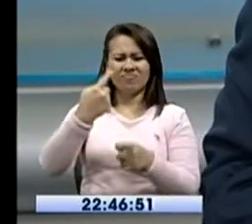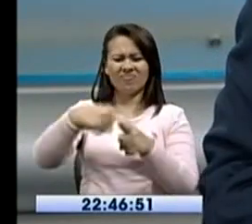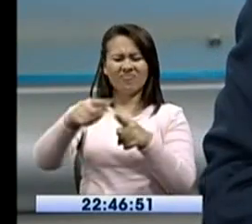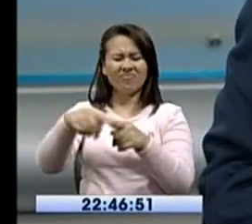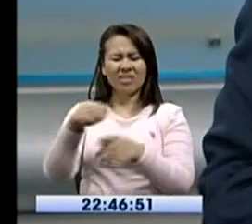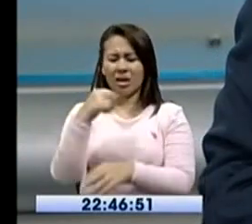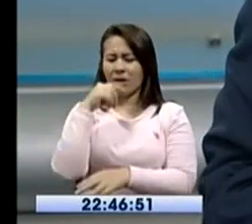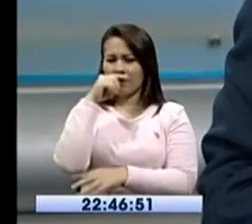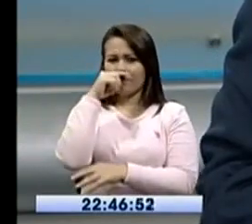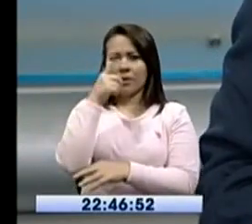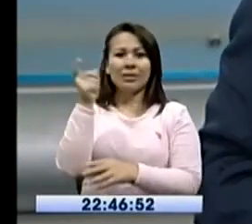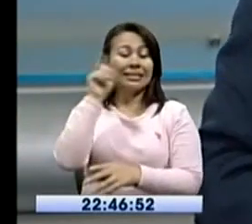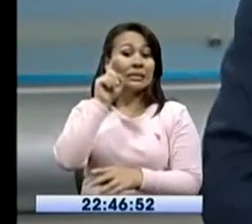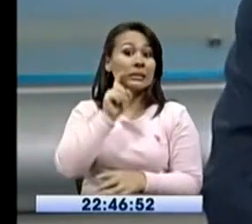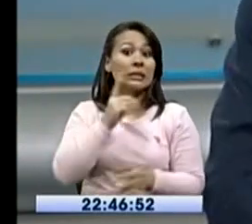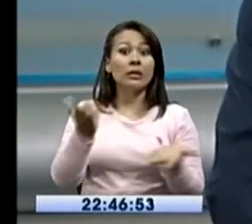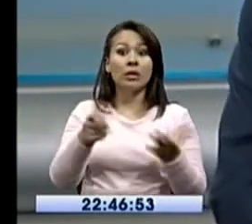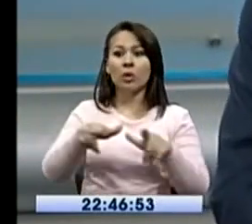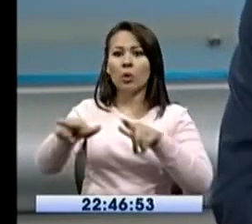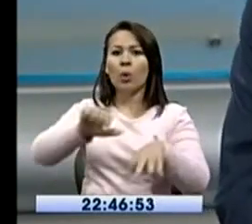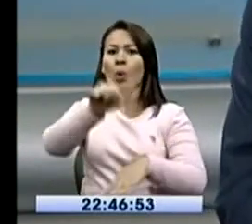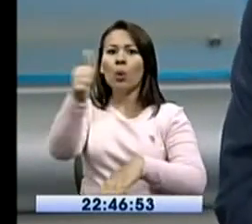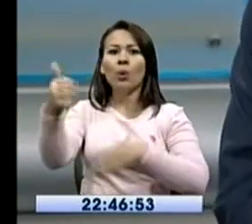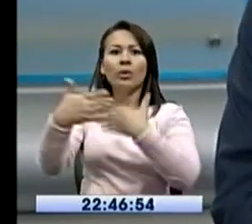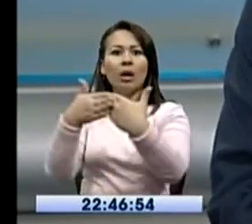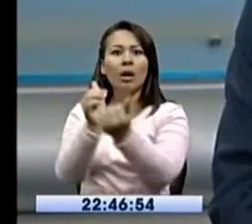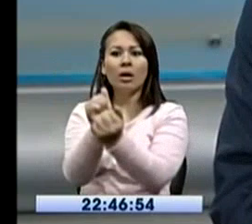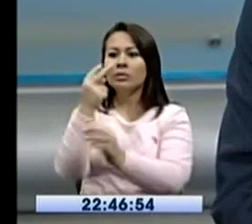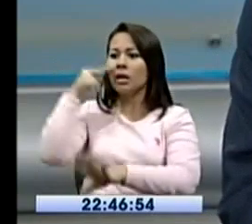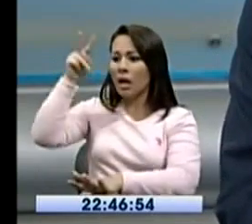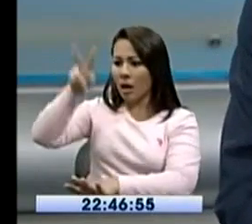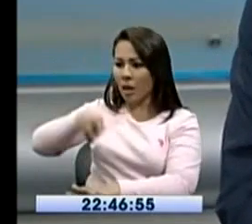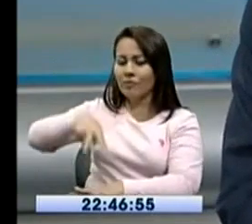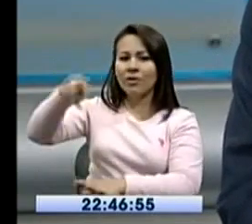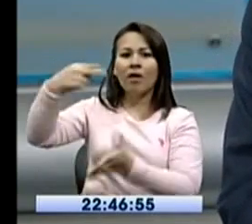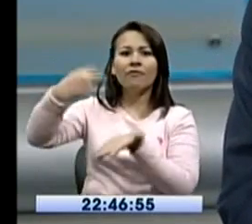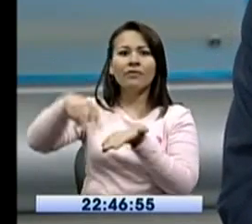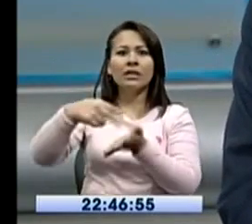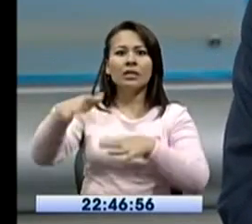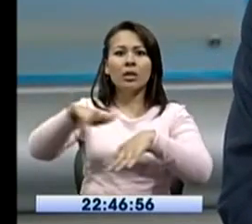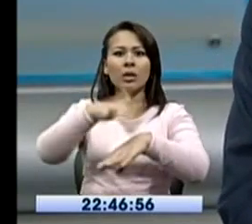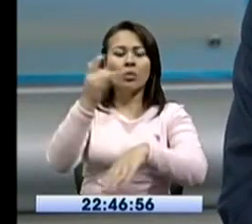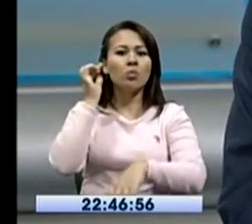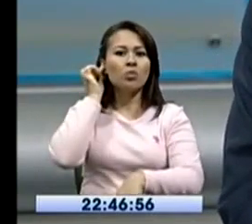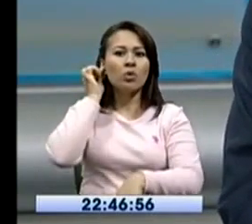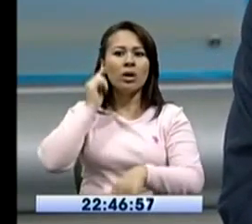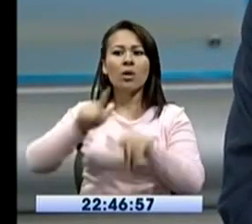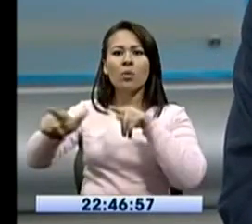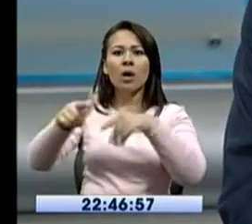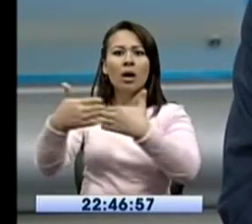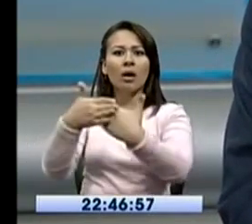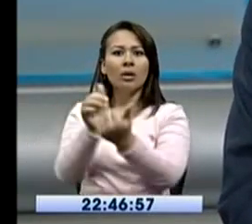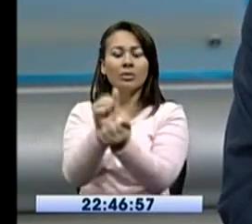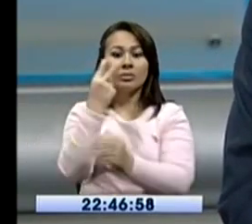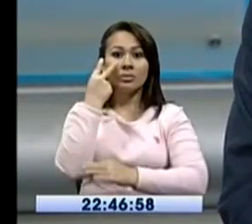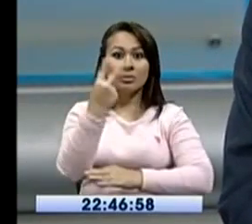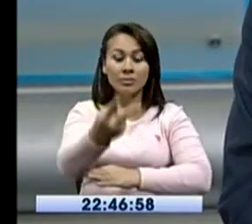en otro centro penal. Tenemos un informe de Canal 12 desde El Salvador, afiliado a la cadena de noticias